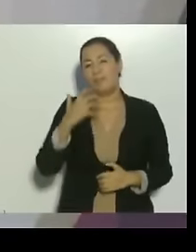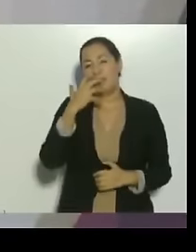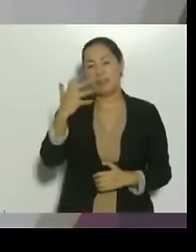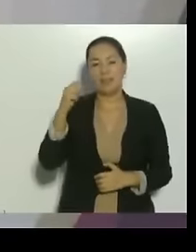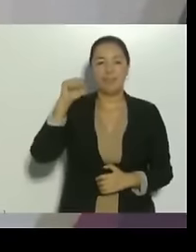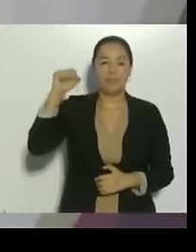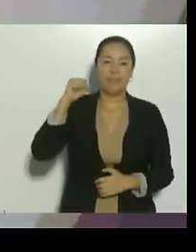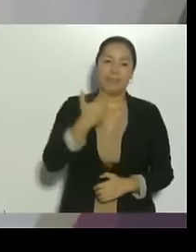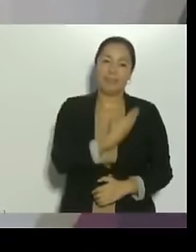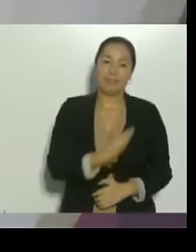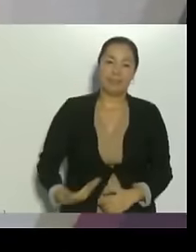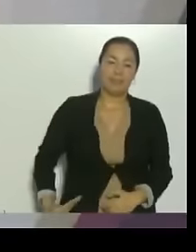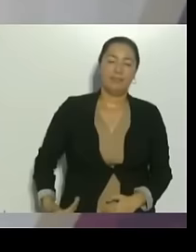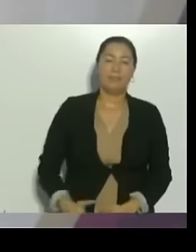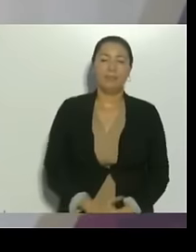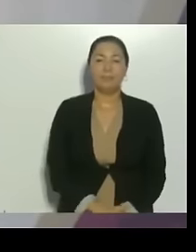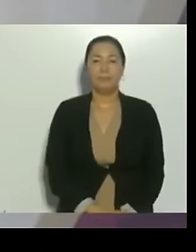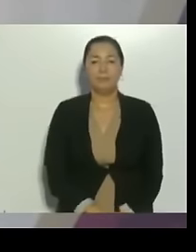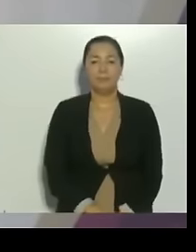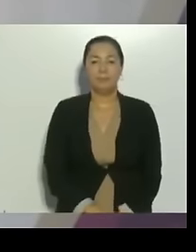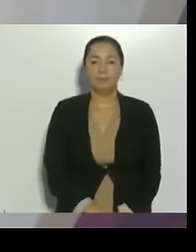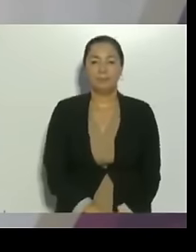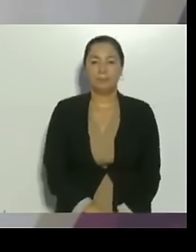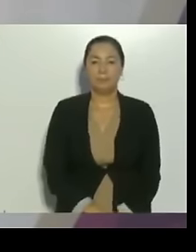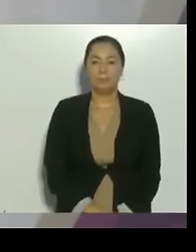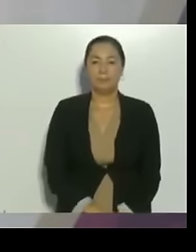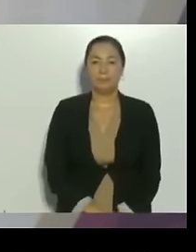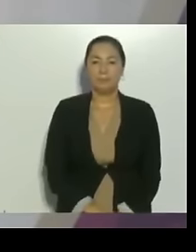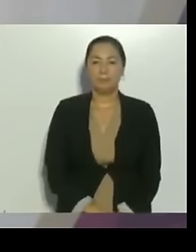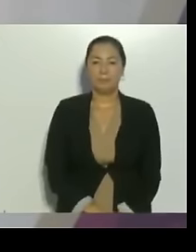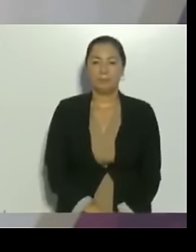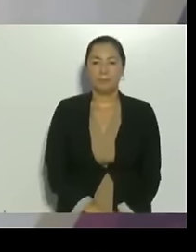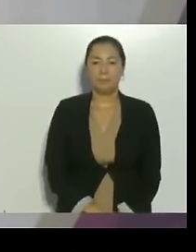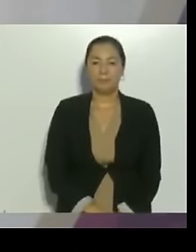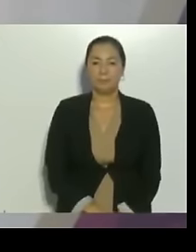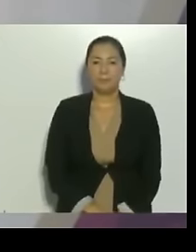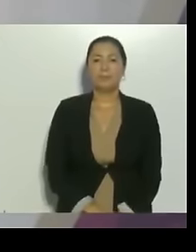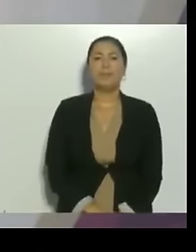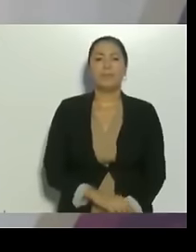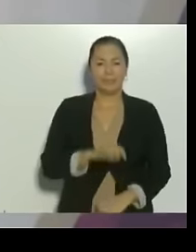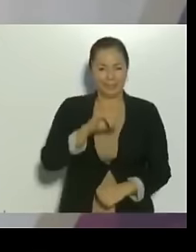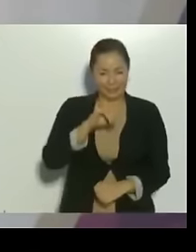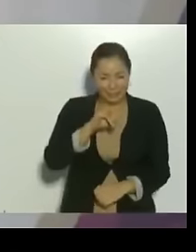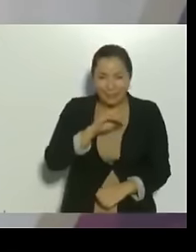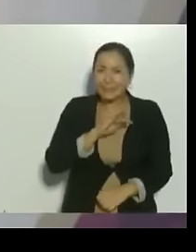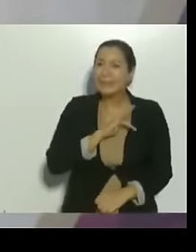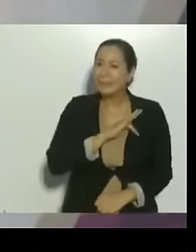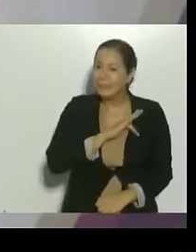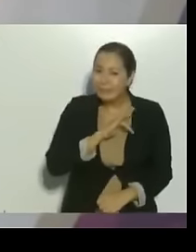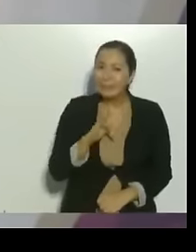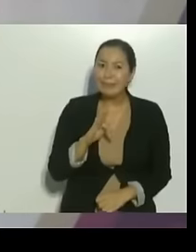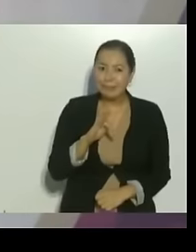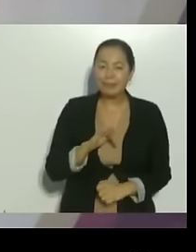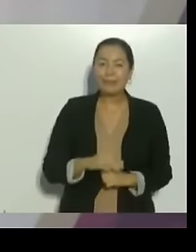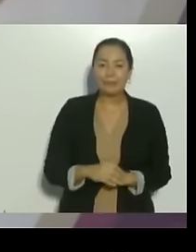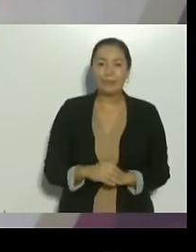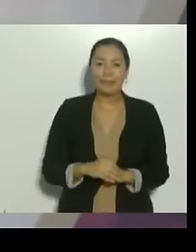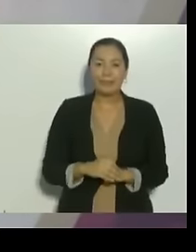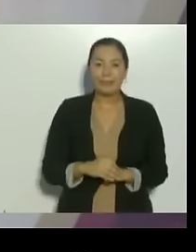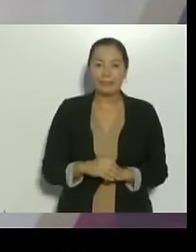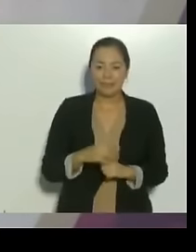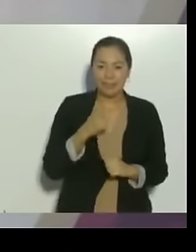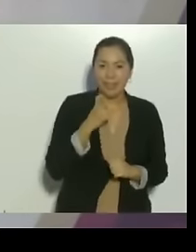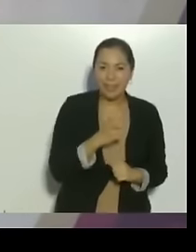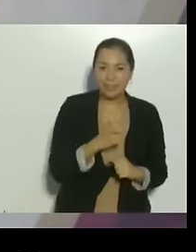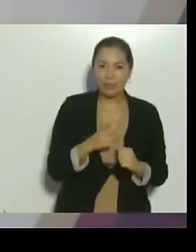apellido copel al cual todavía que hoy se ha beneficiado con un Dólar estable con unas gasolinas